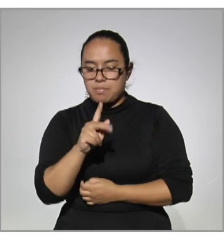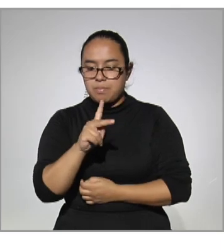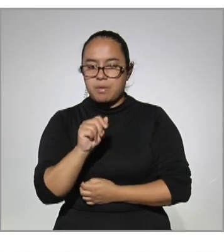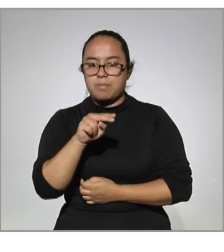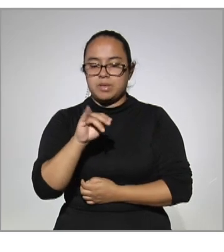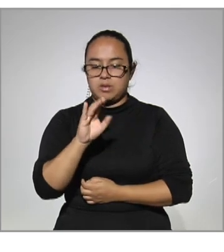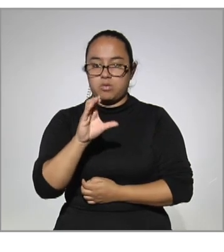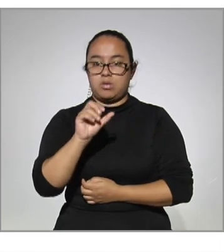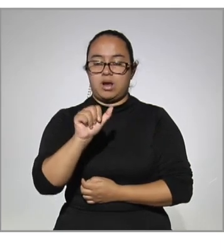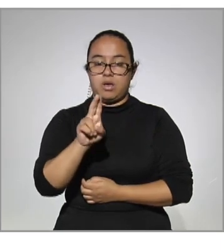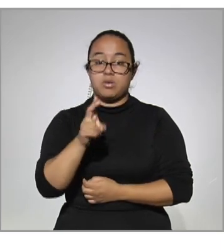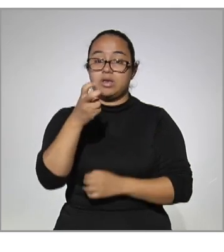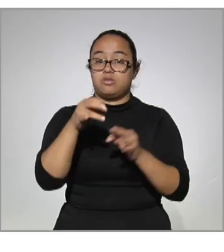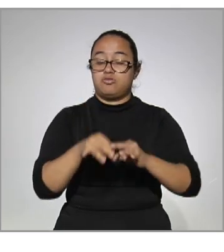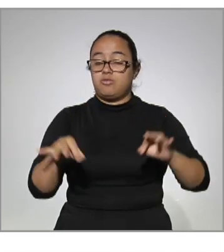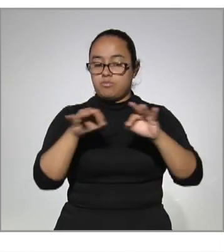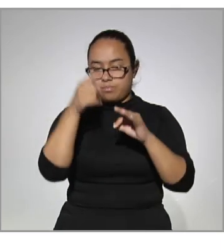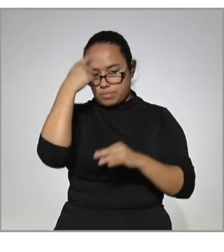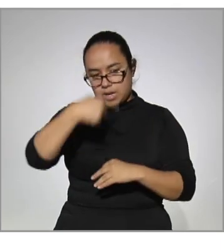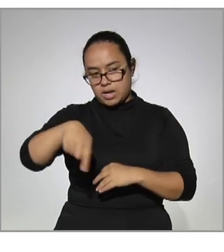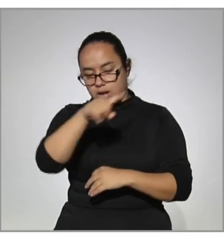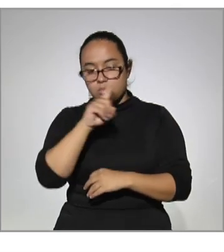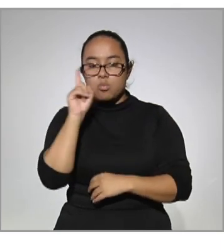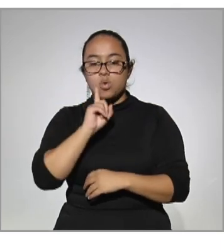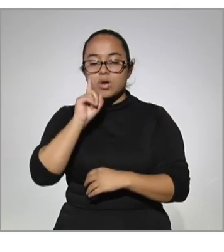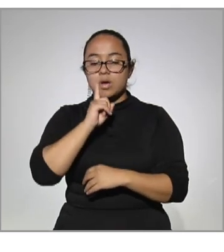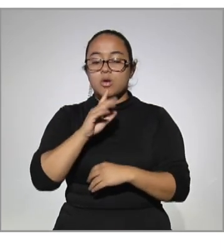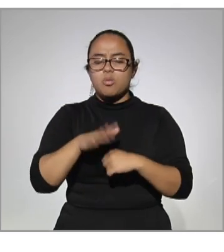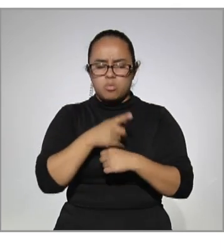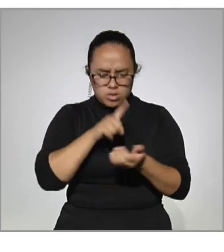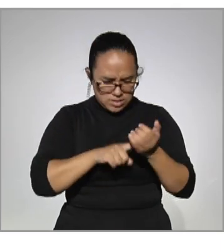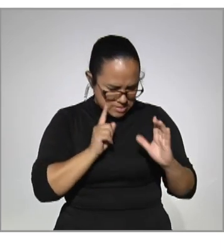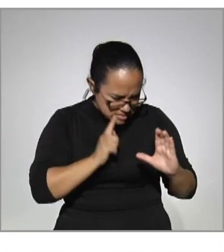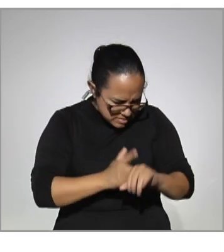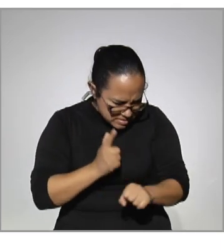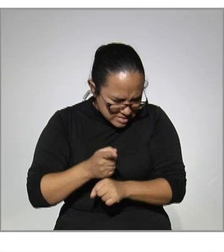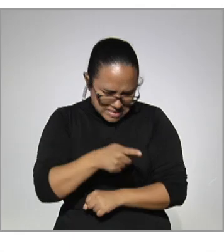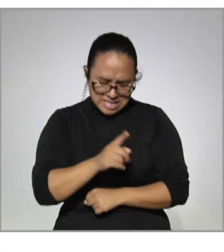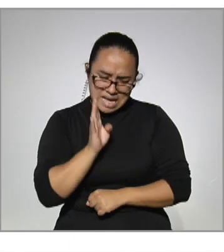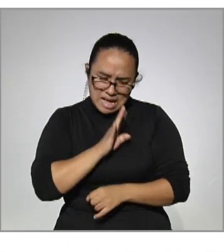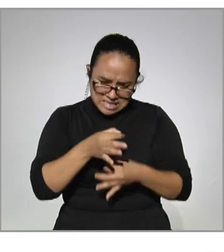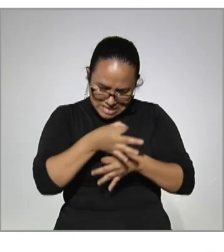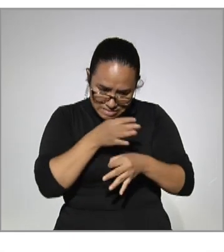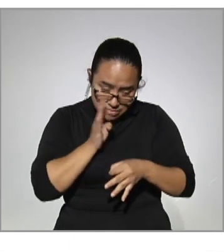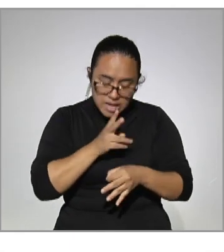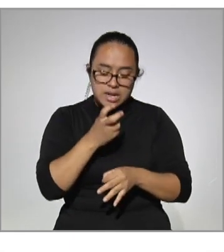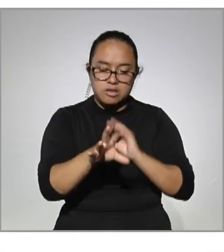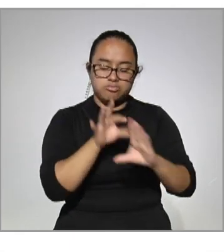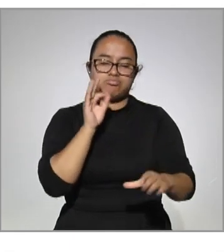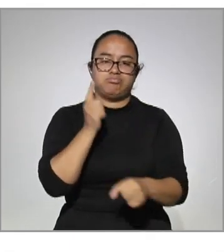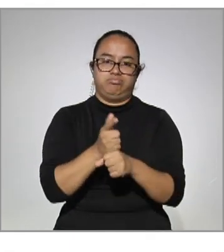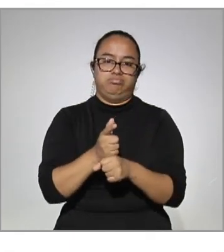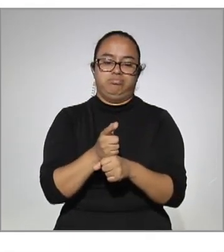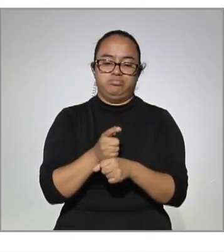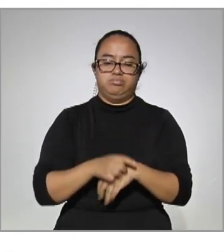para la salud de las mujeres, ya que buscan células anormales dentro del cuello uterino.